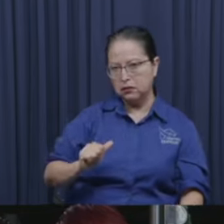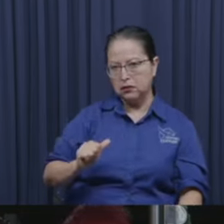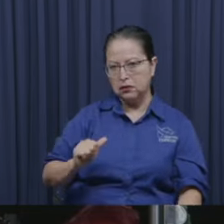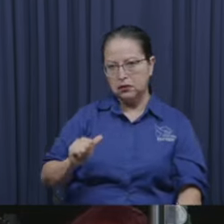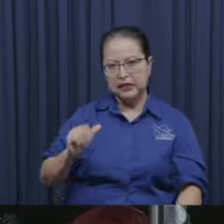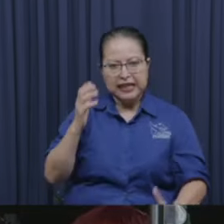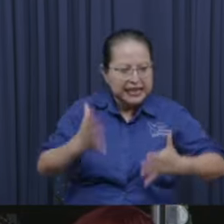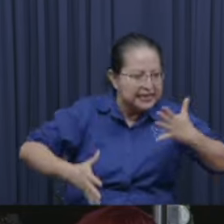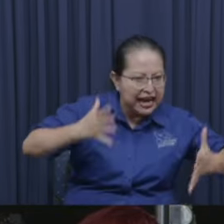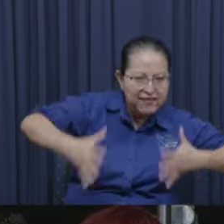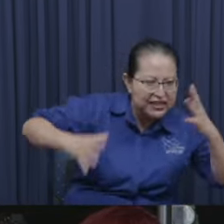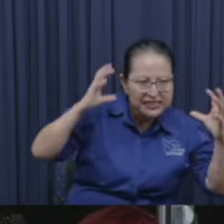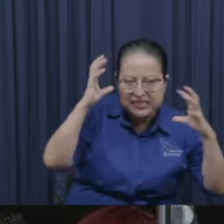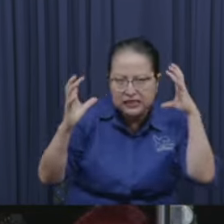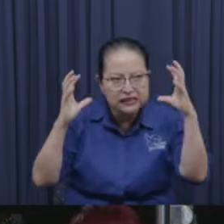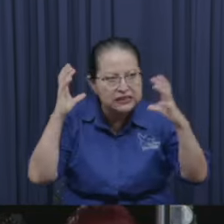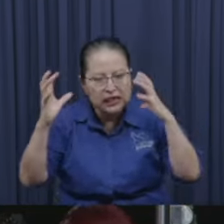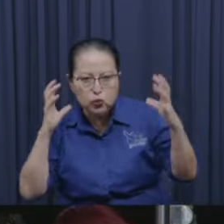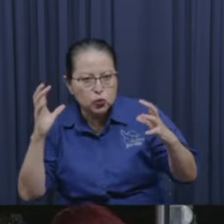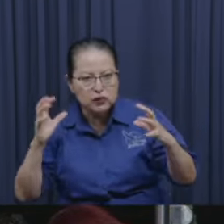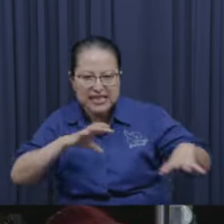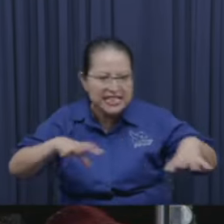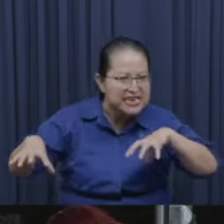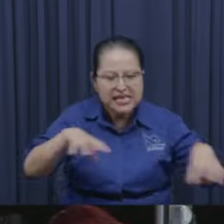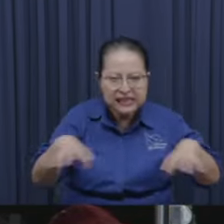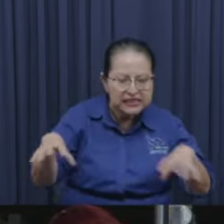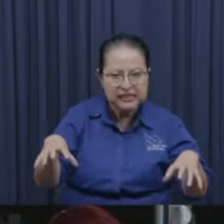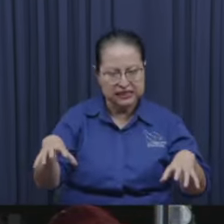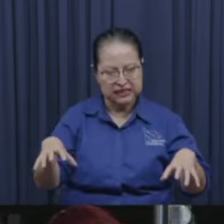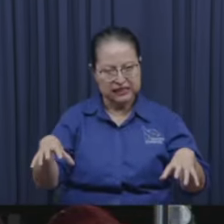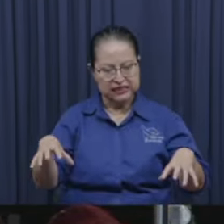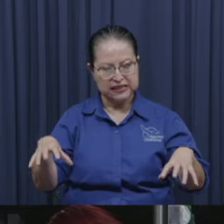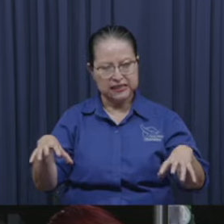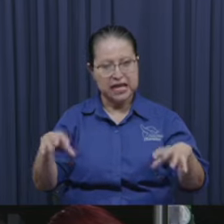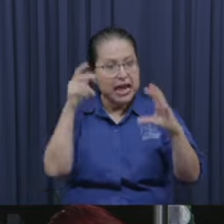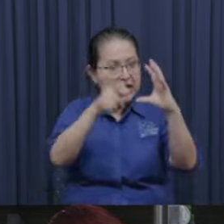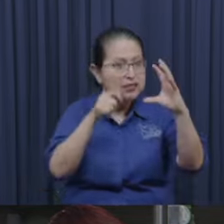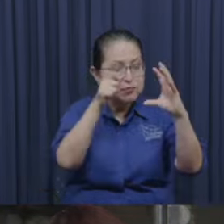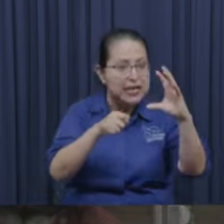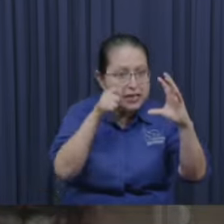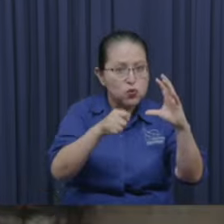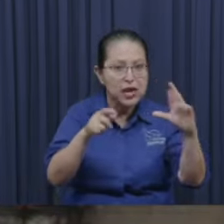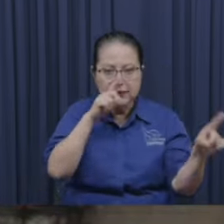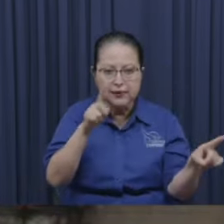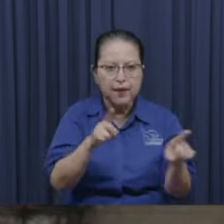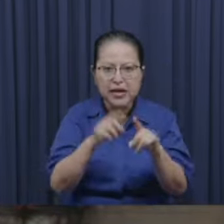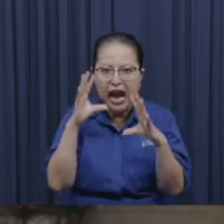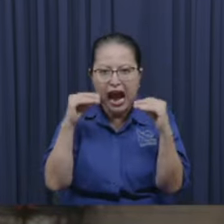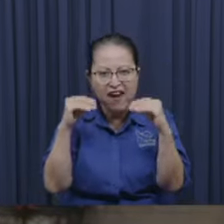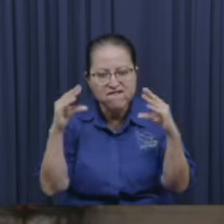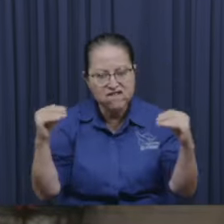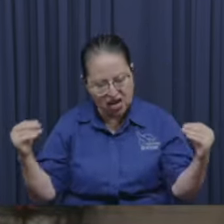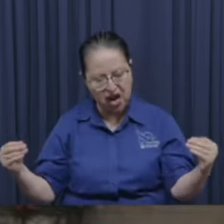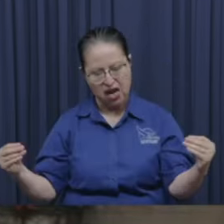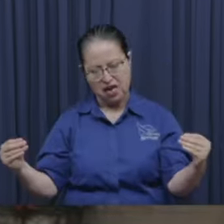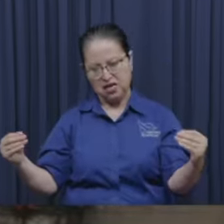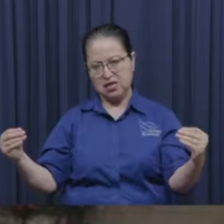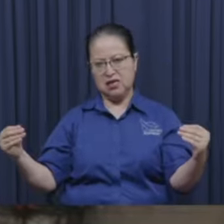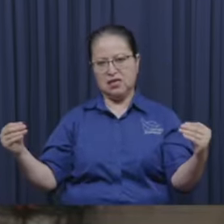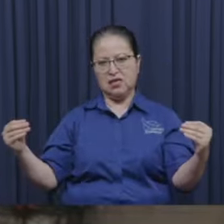catástrofe nuclear porque hasta las películas hermano de eso